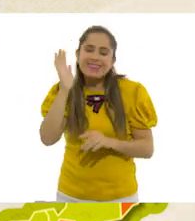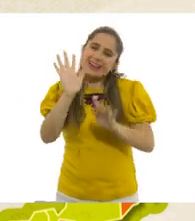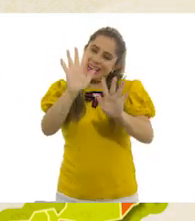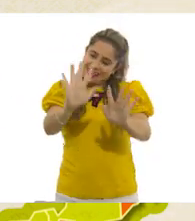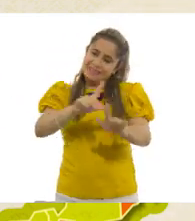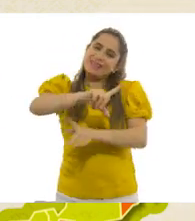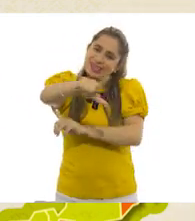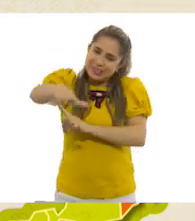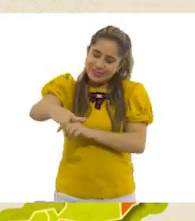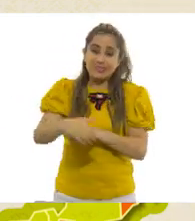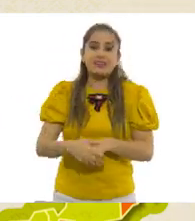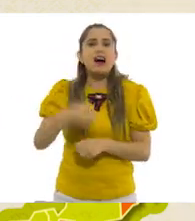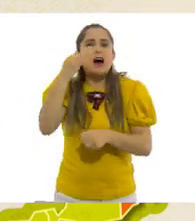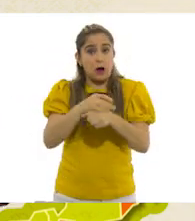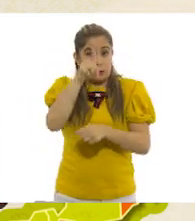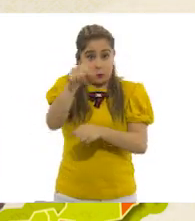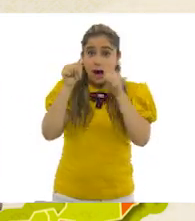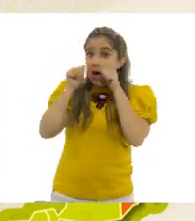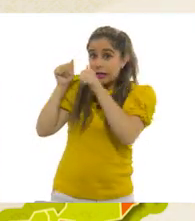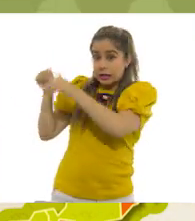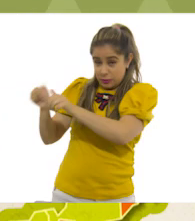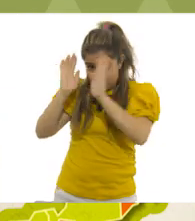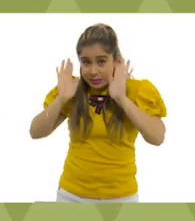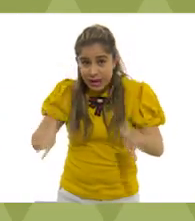qué tanta atención han estado poniendo.